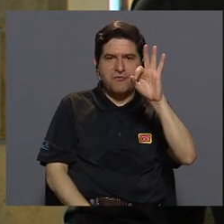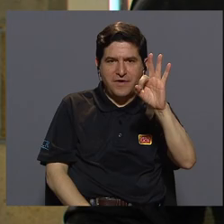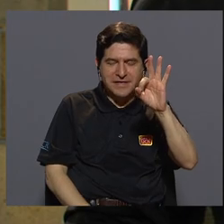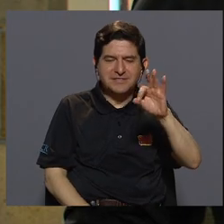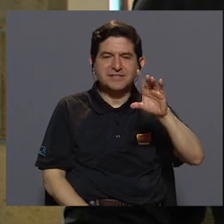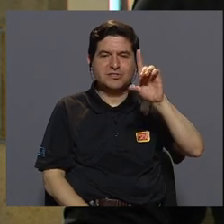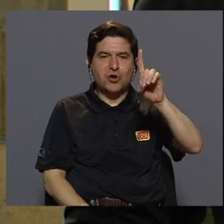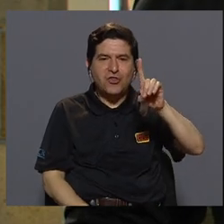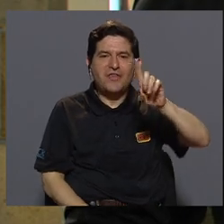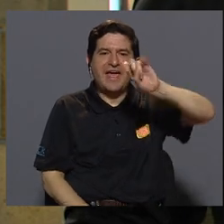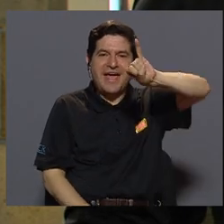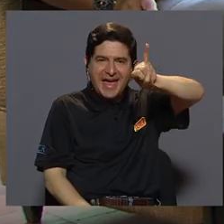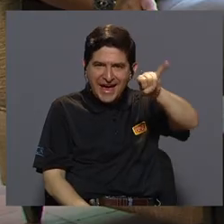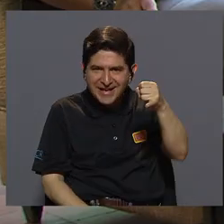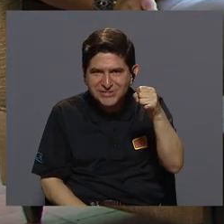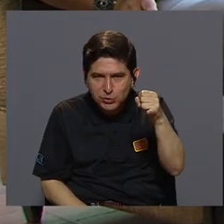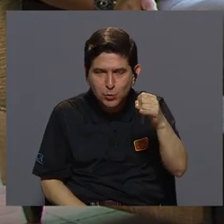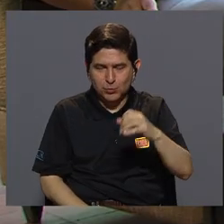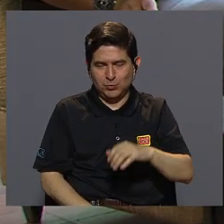Francisco de Jesús.